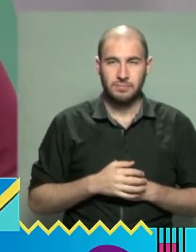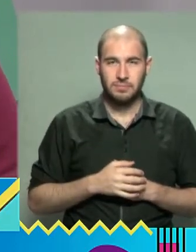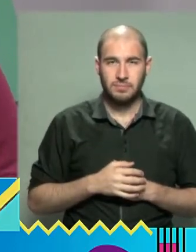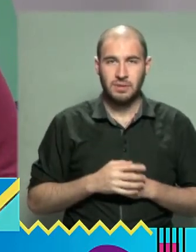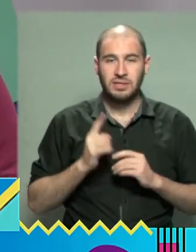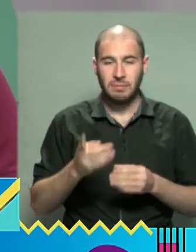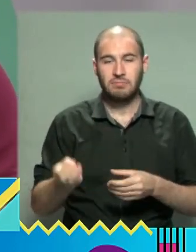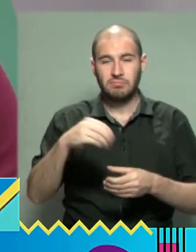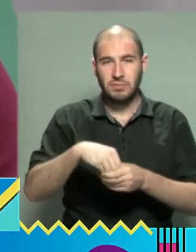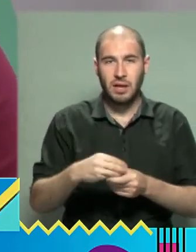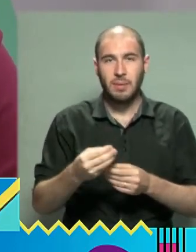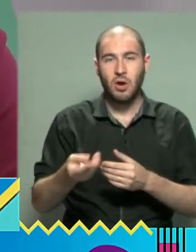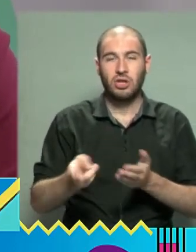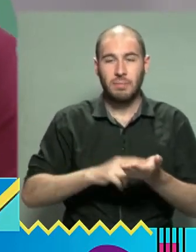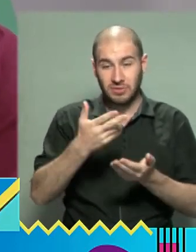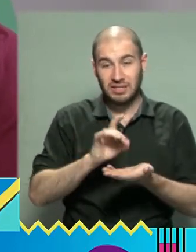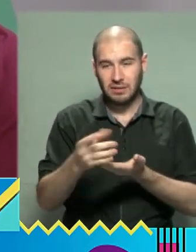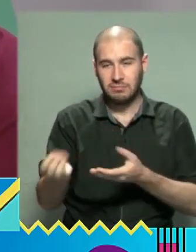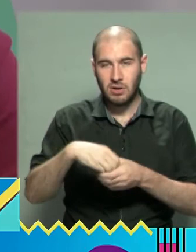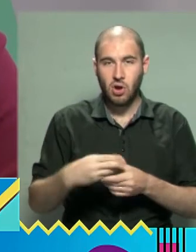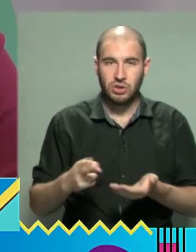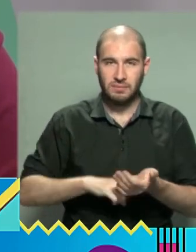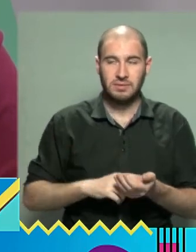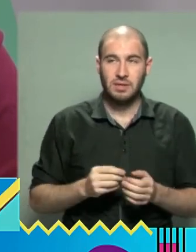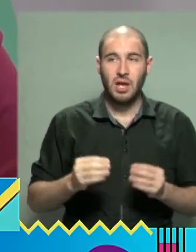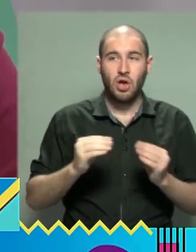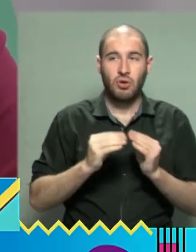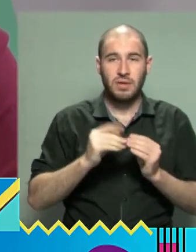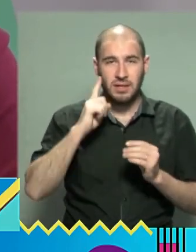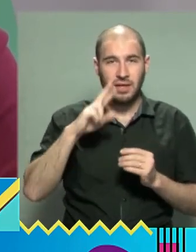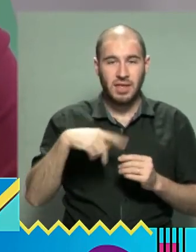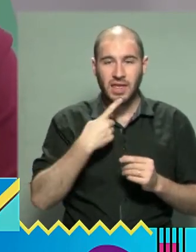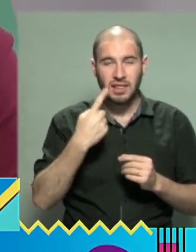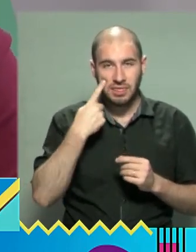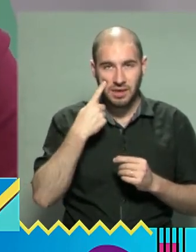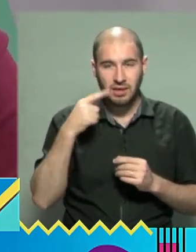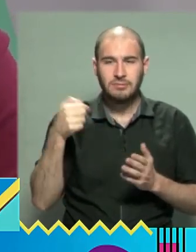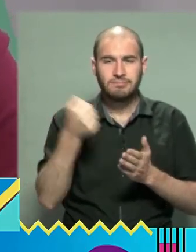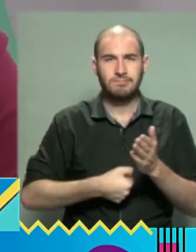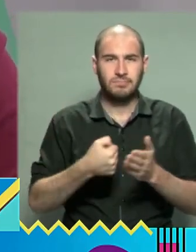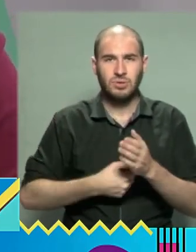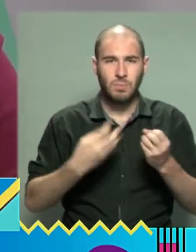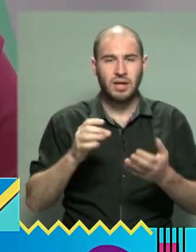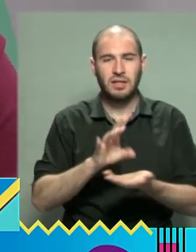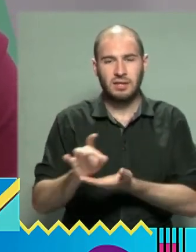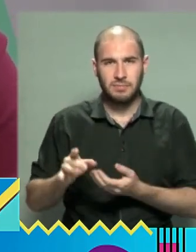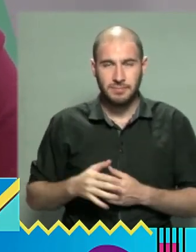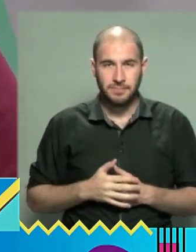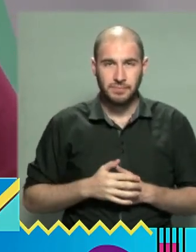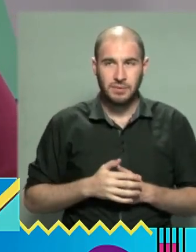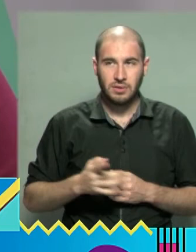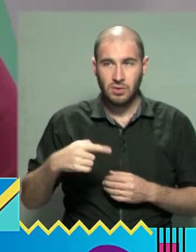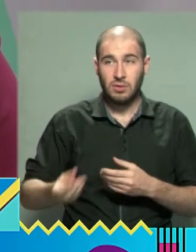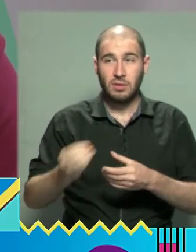la reincorporación de los que han sido despedidos. Sin ir más lejos, los compañeros del INTI están desenvolviendo una lucha ahora porque fueron despedidos, van a